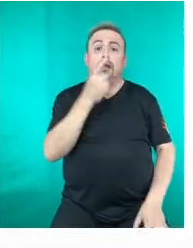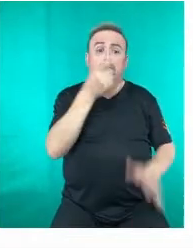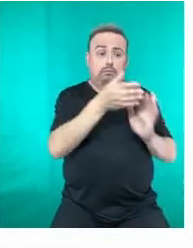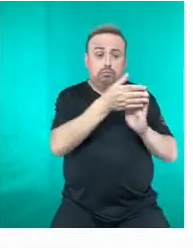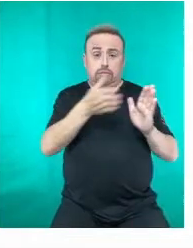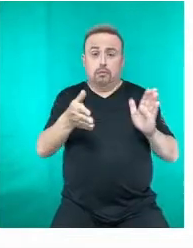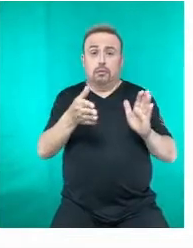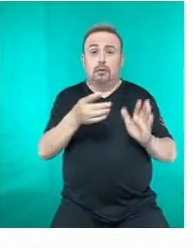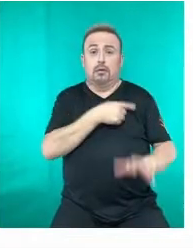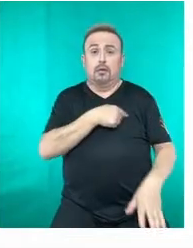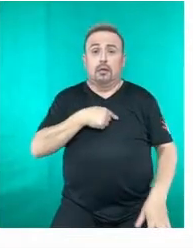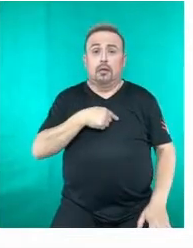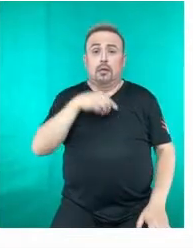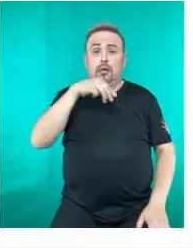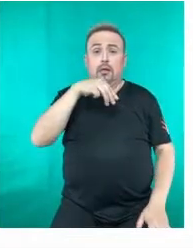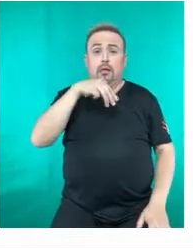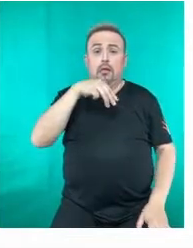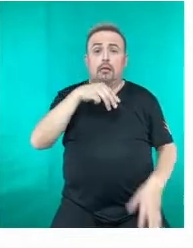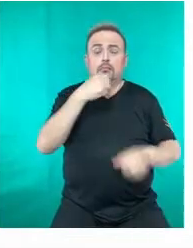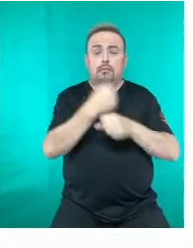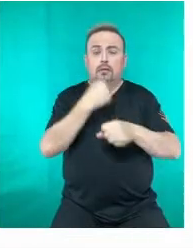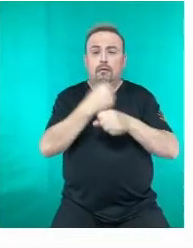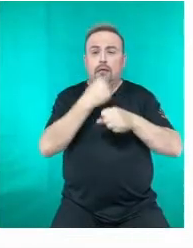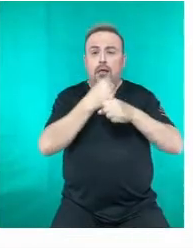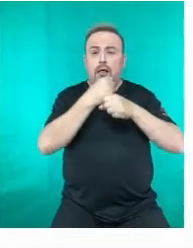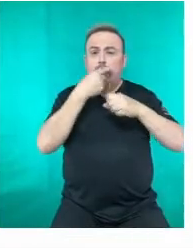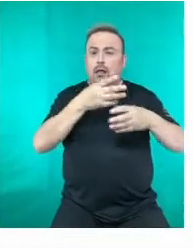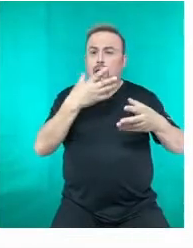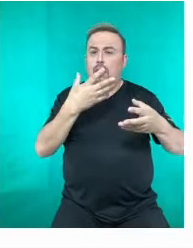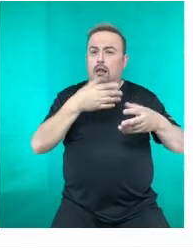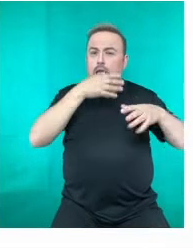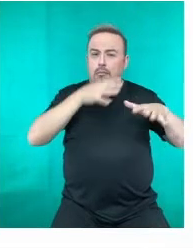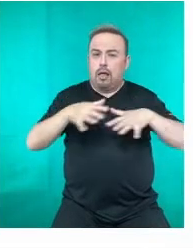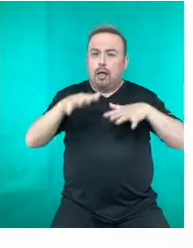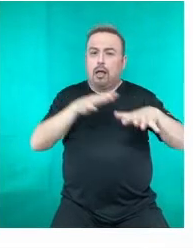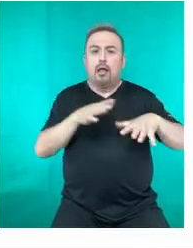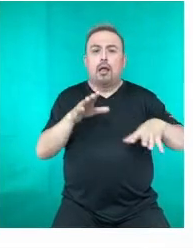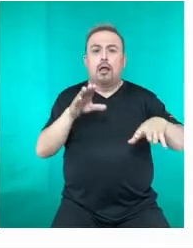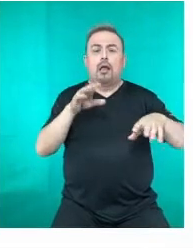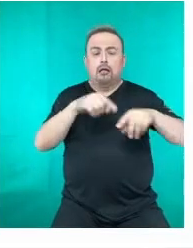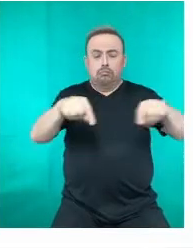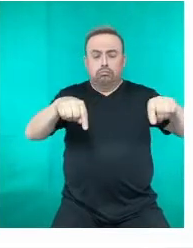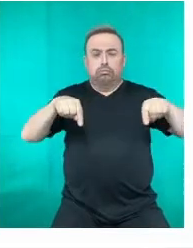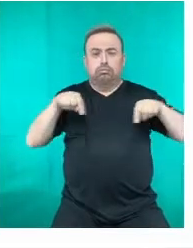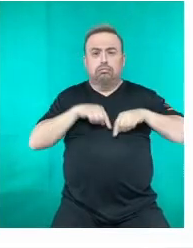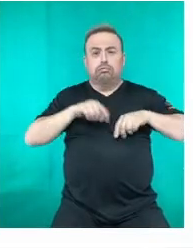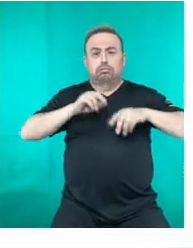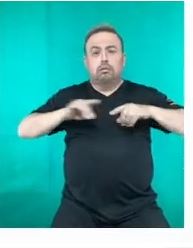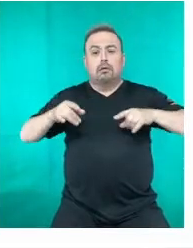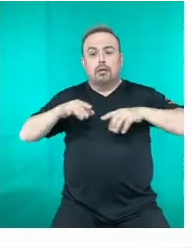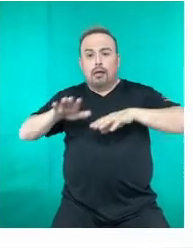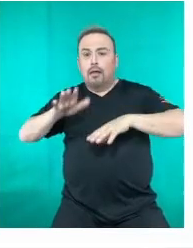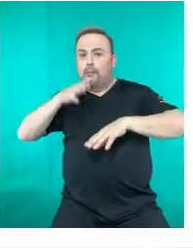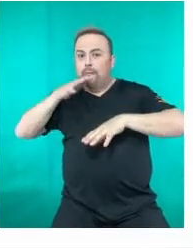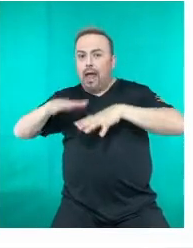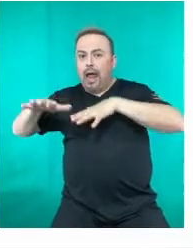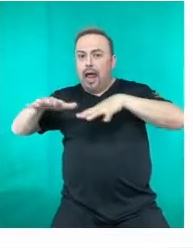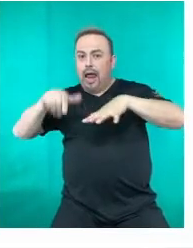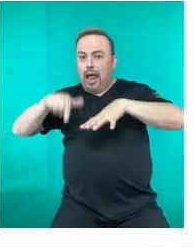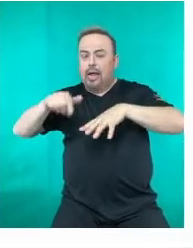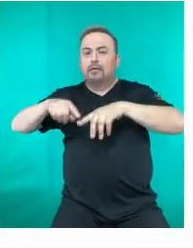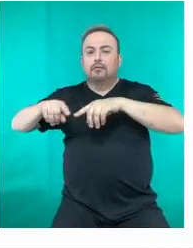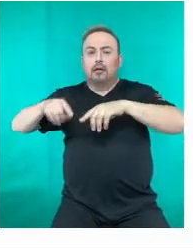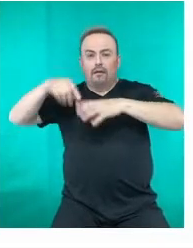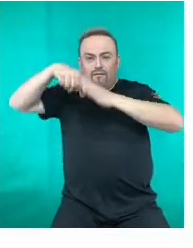llama Marine Work u obras marinas, va a estar lo que es instalaciones en el mar, ¿ya? Bajo el